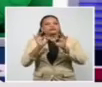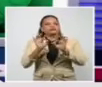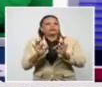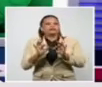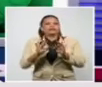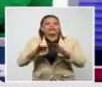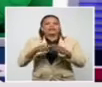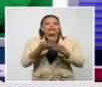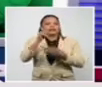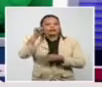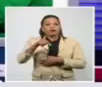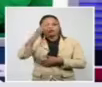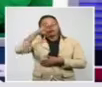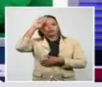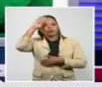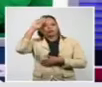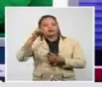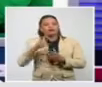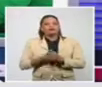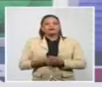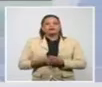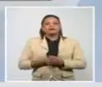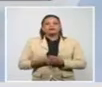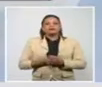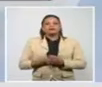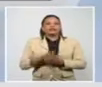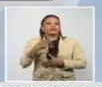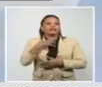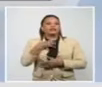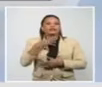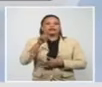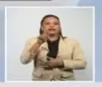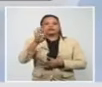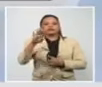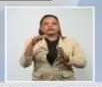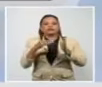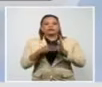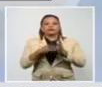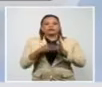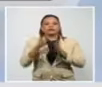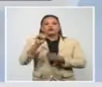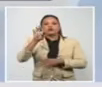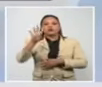hoy Cuba amanece con 14.004 pacientes